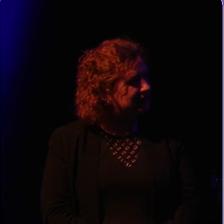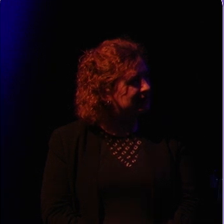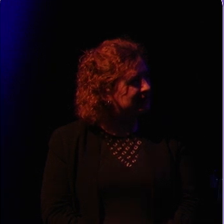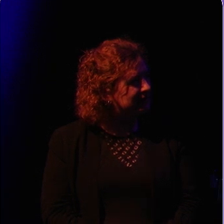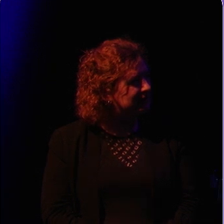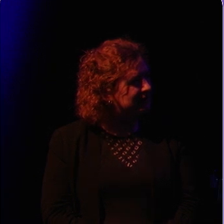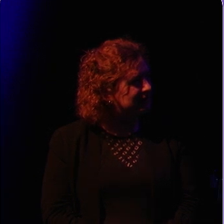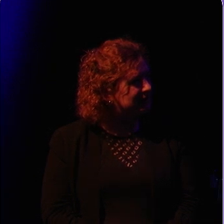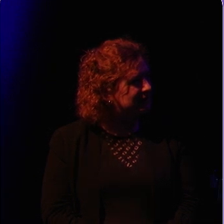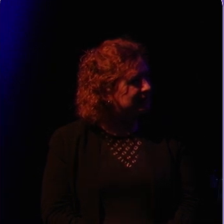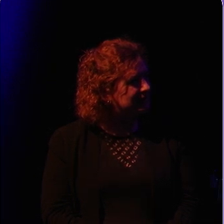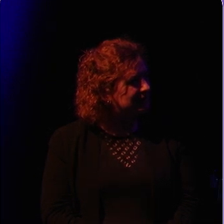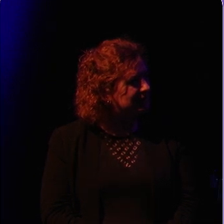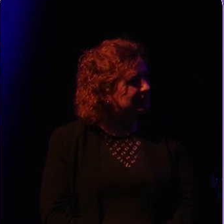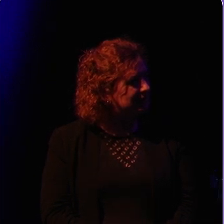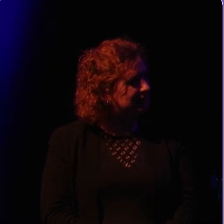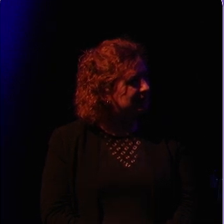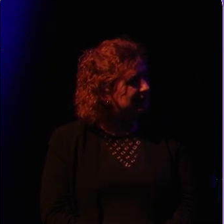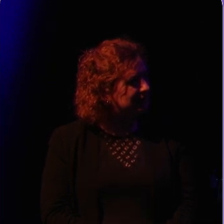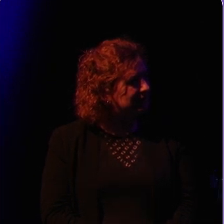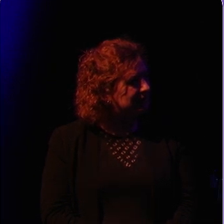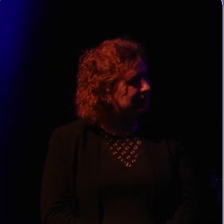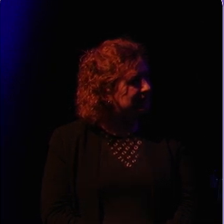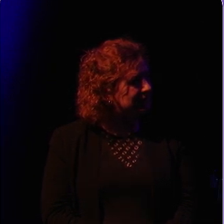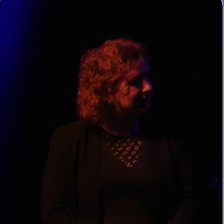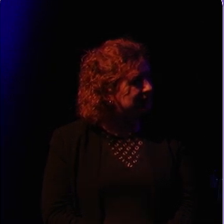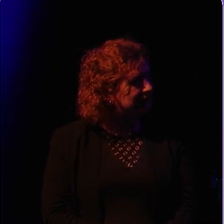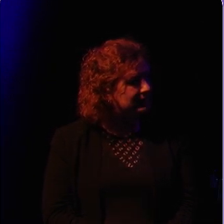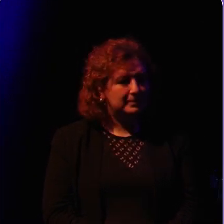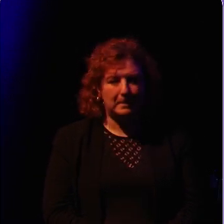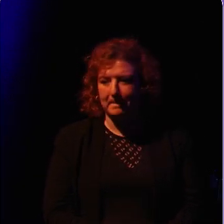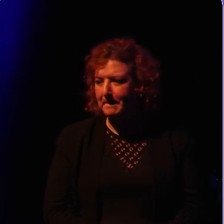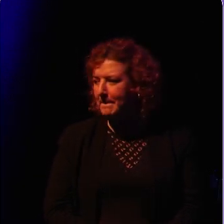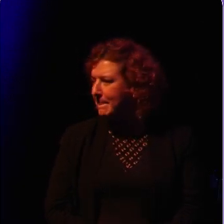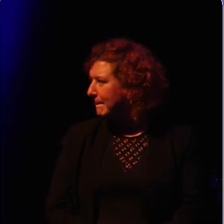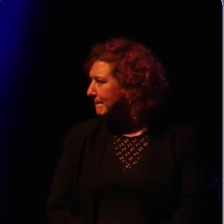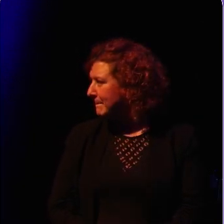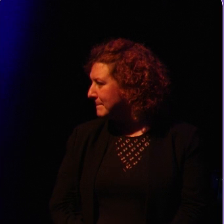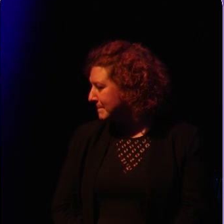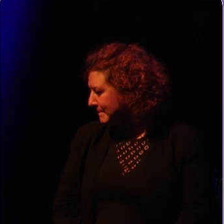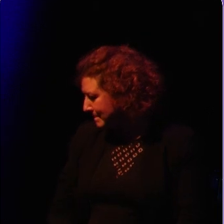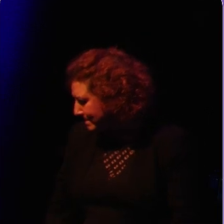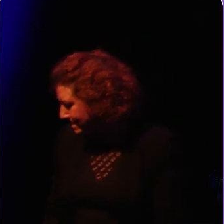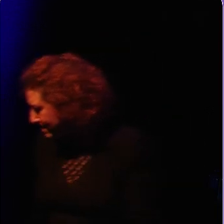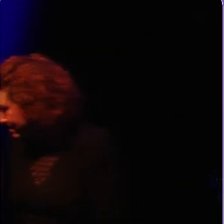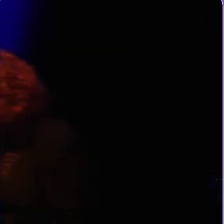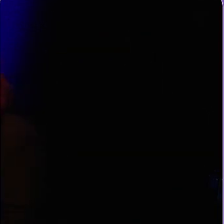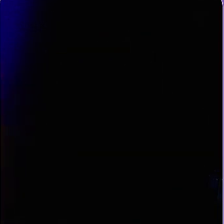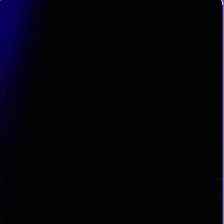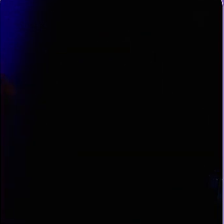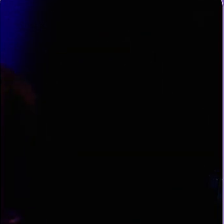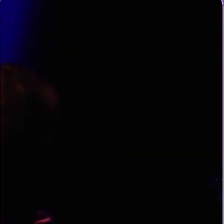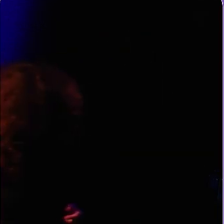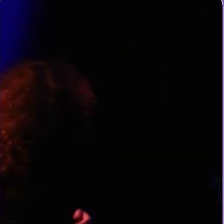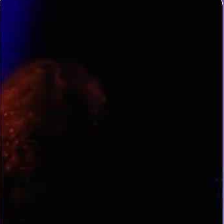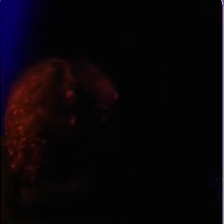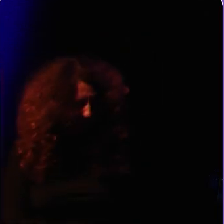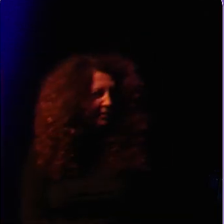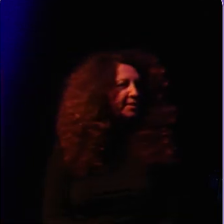pouvons y mettre fin. Nous savons comment, nous en avons la possibilité. Ame ora di karvain ki zarurat hai.